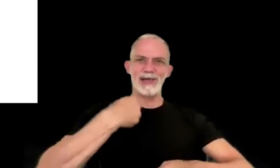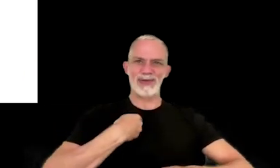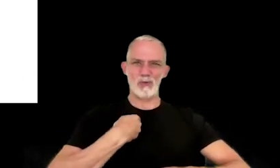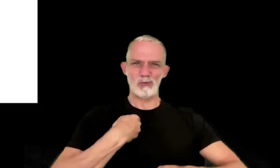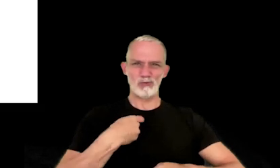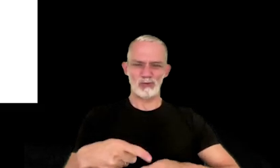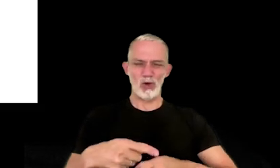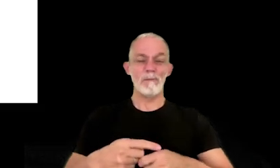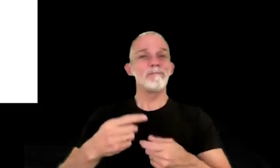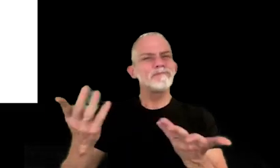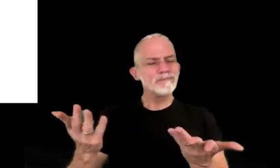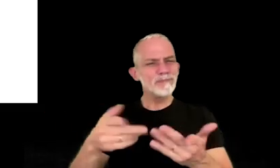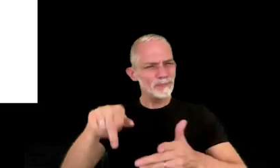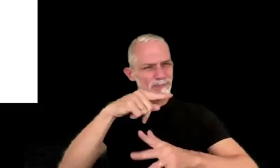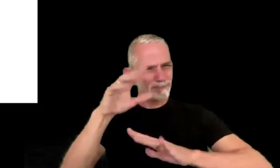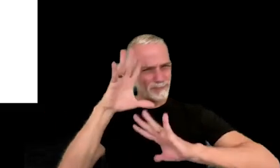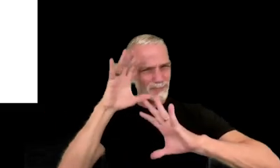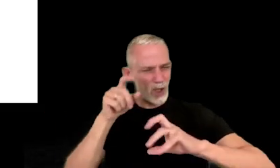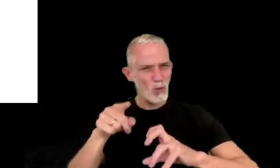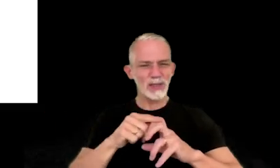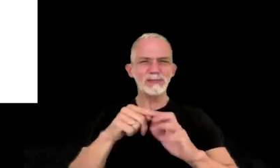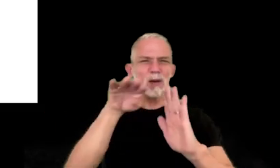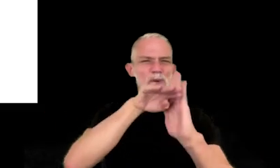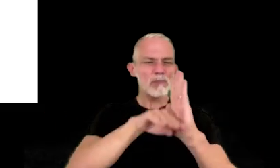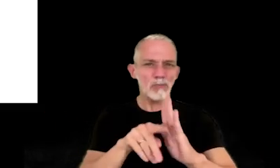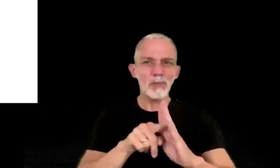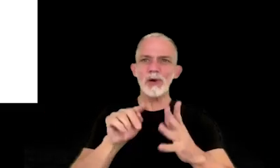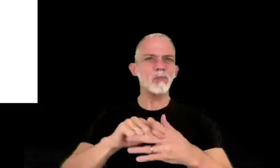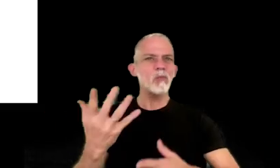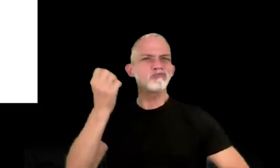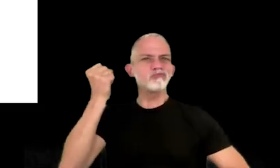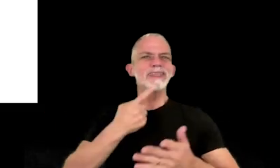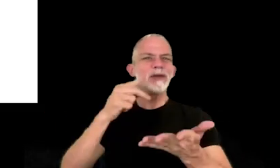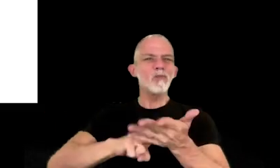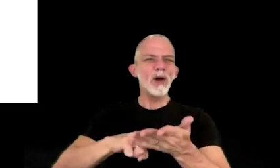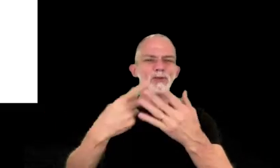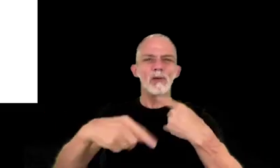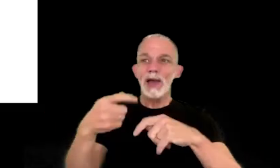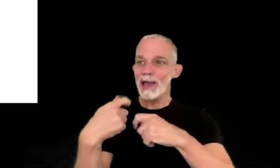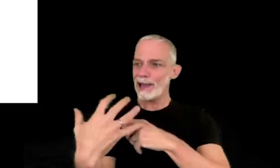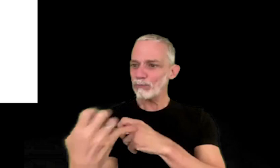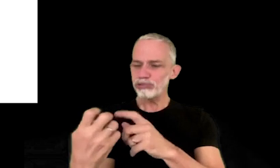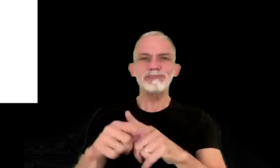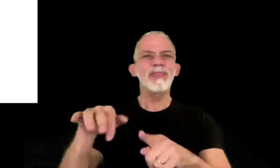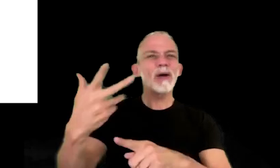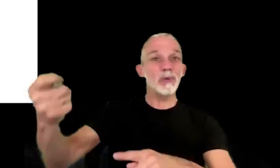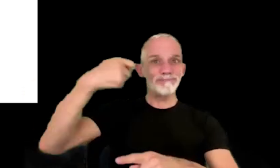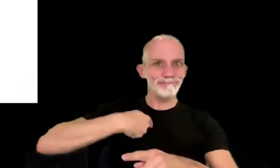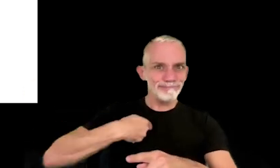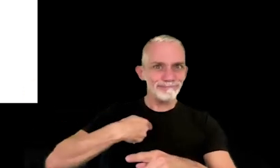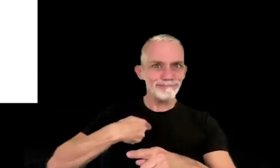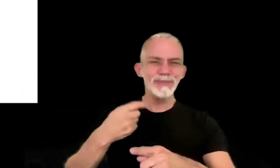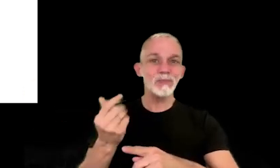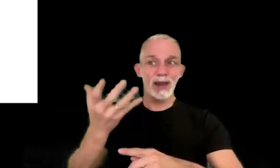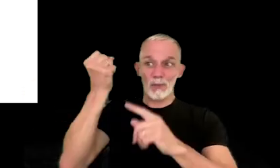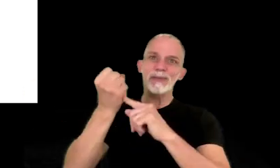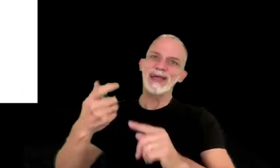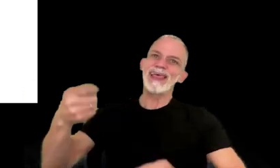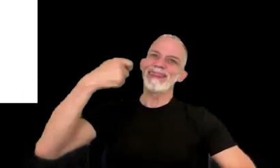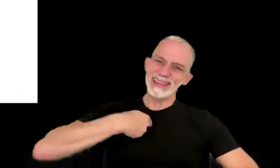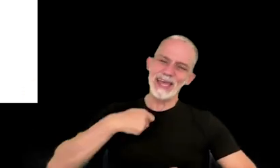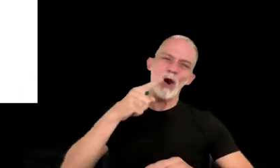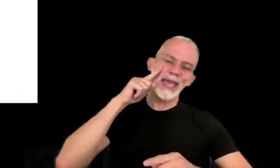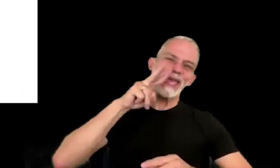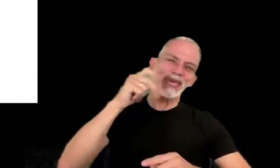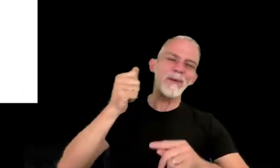los distintos regímenes de recupero de gravámenes, porque no solamente es reintegro de IVA